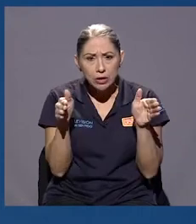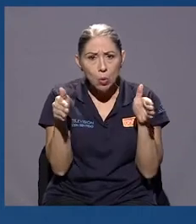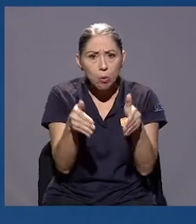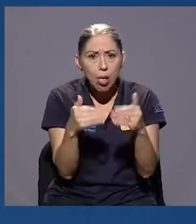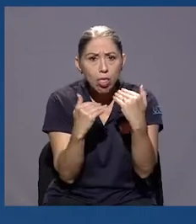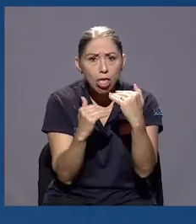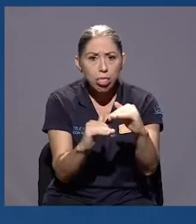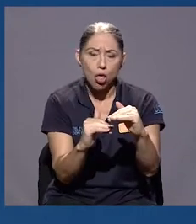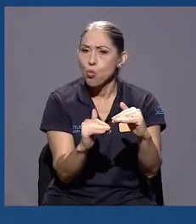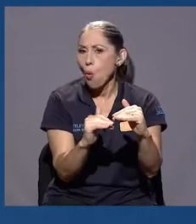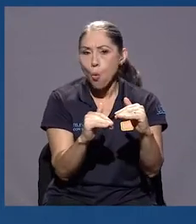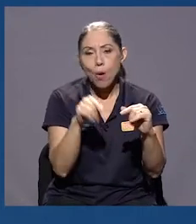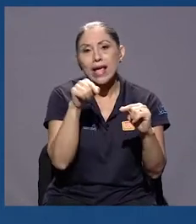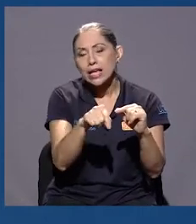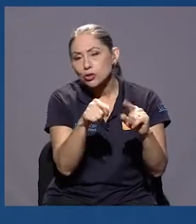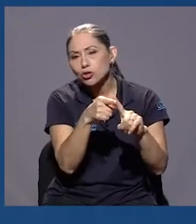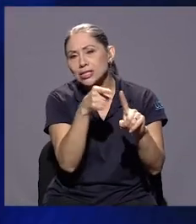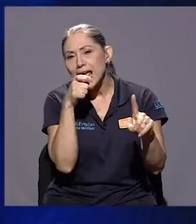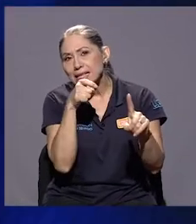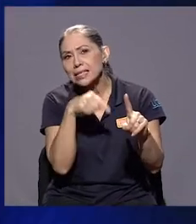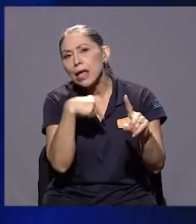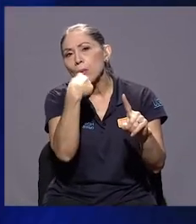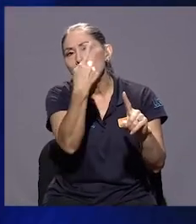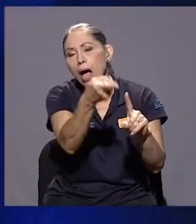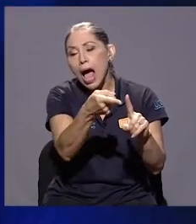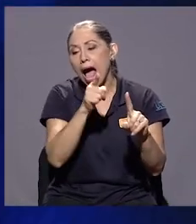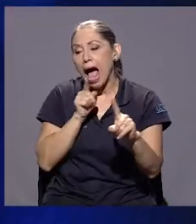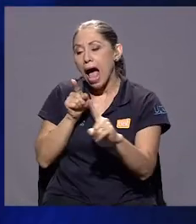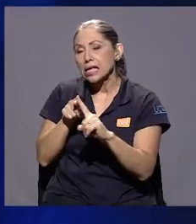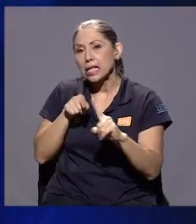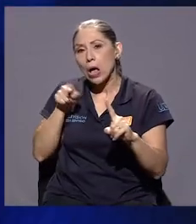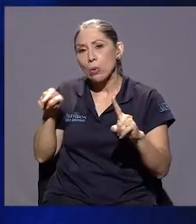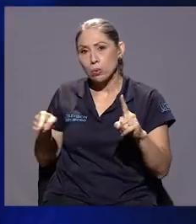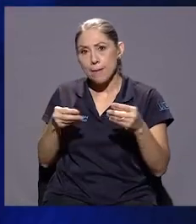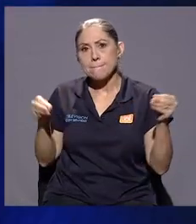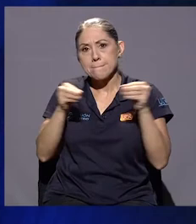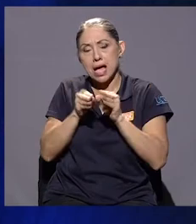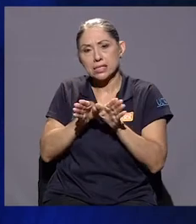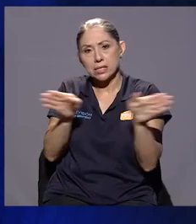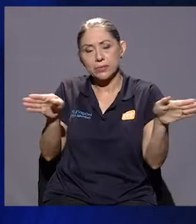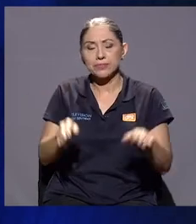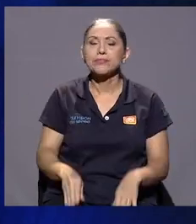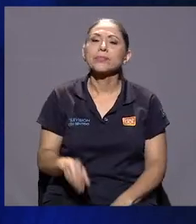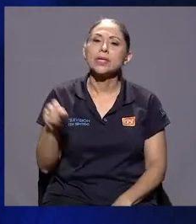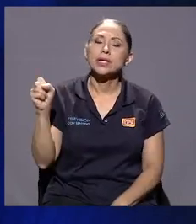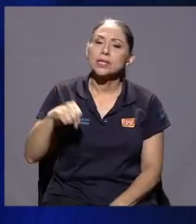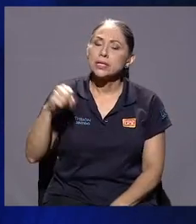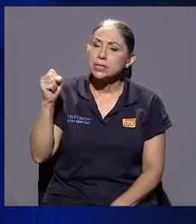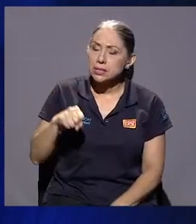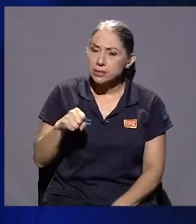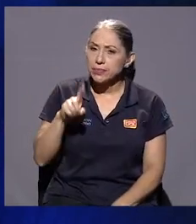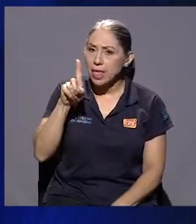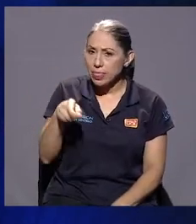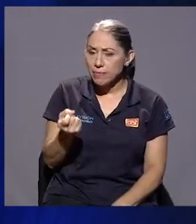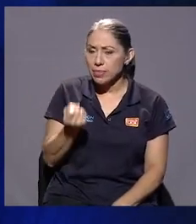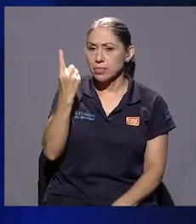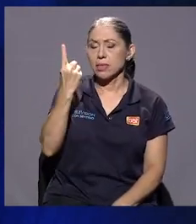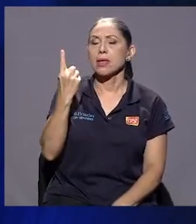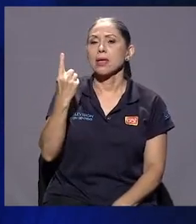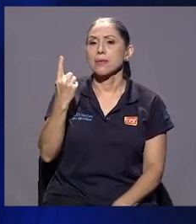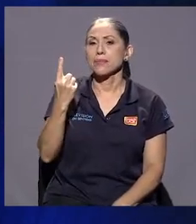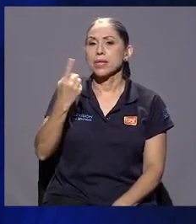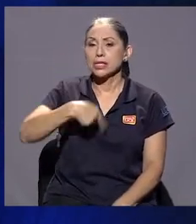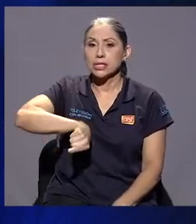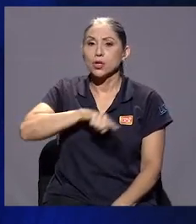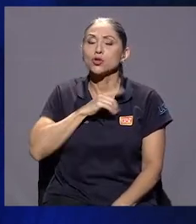limitado sí simplemente también entender que cuando hablamos de